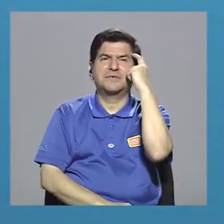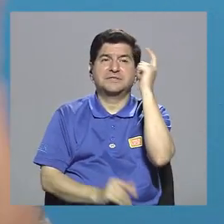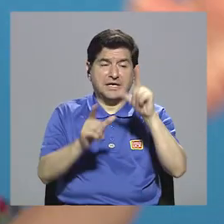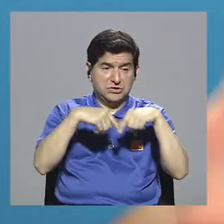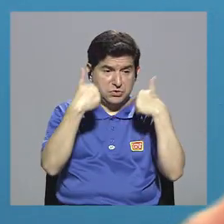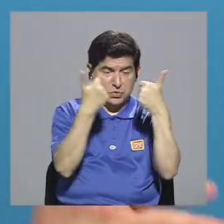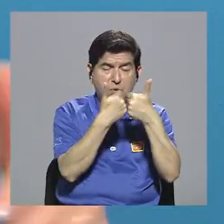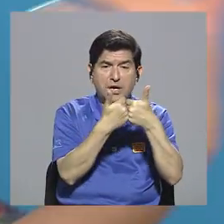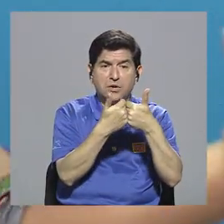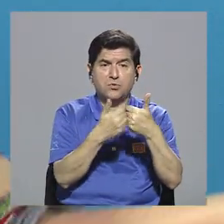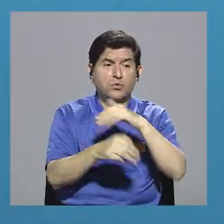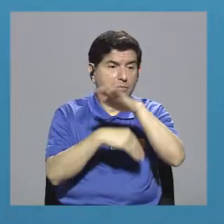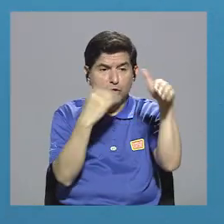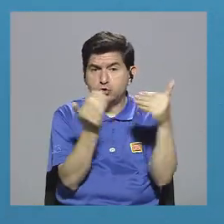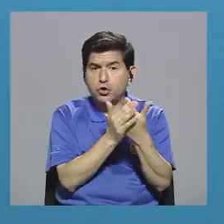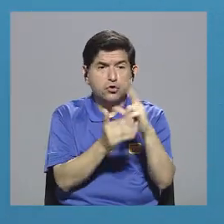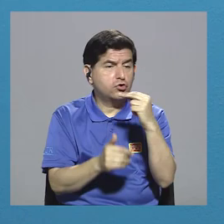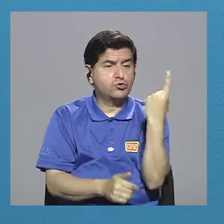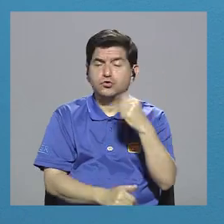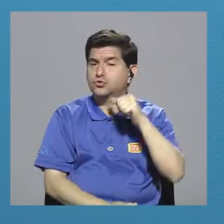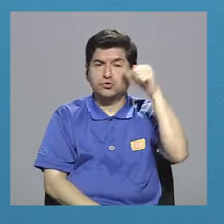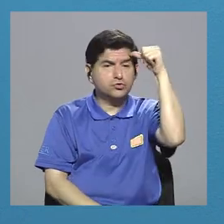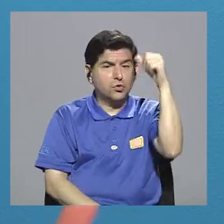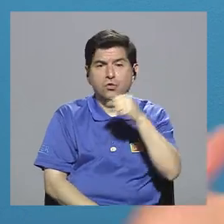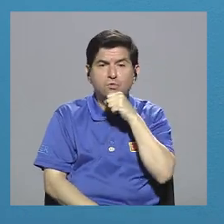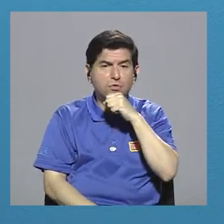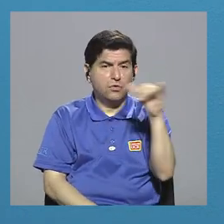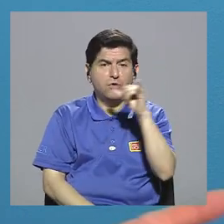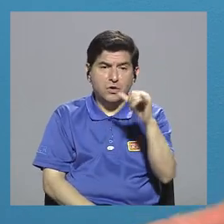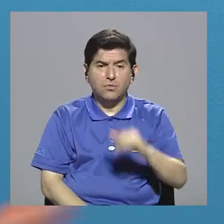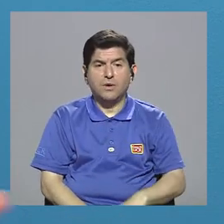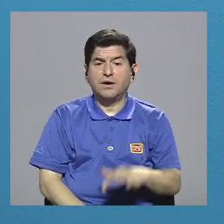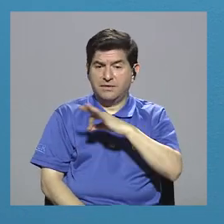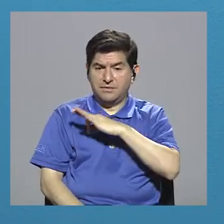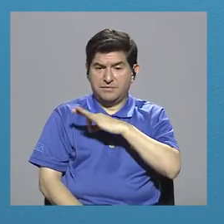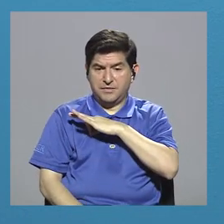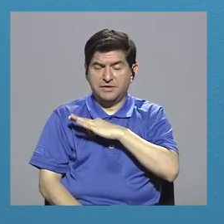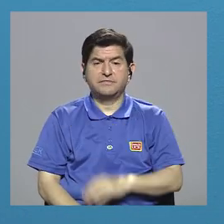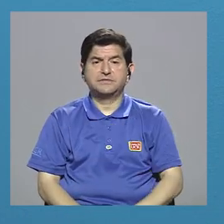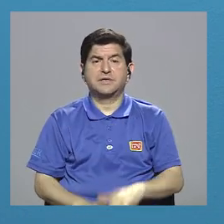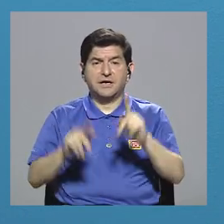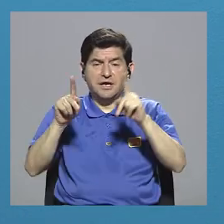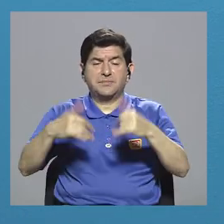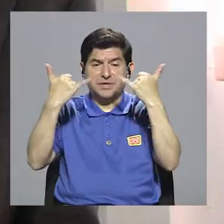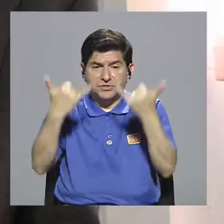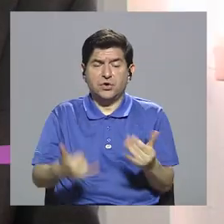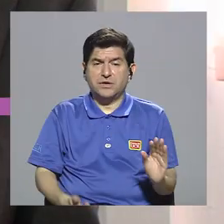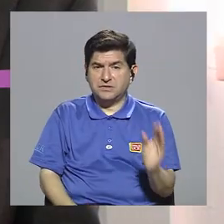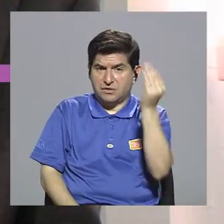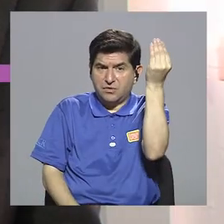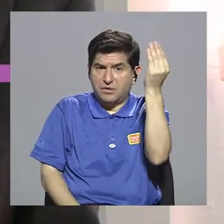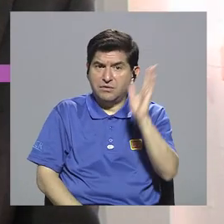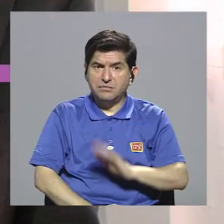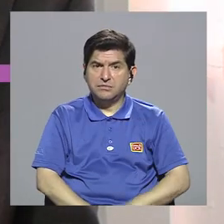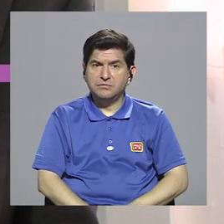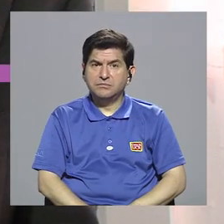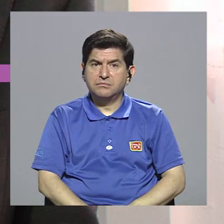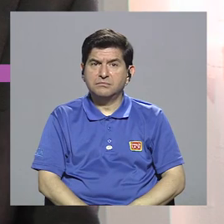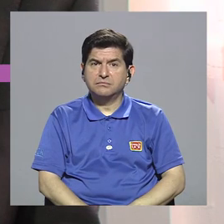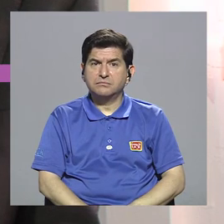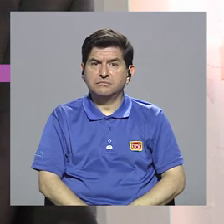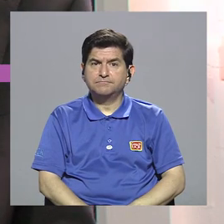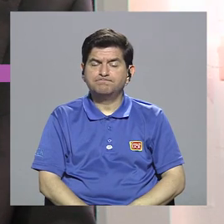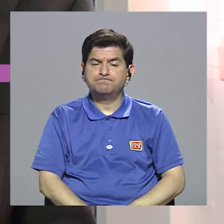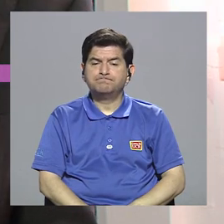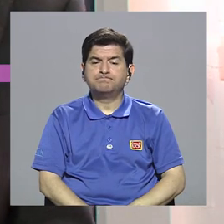sólo para los adultos mayores sino que esto también va a beneficiar a las personas que están jóvenes en este momento por la forma clara exactamente y